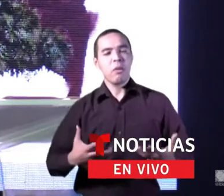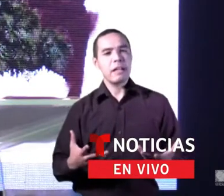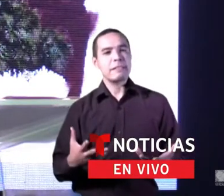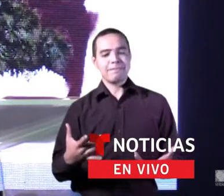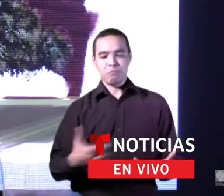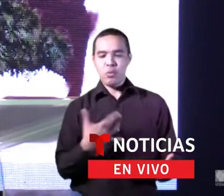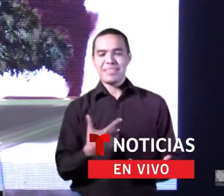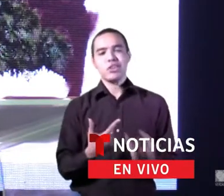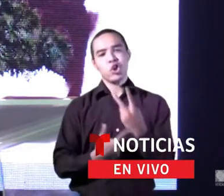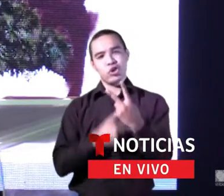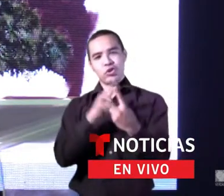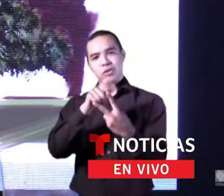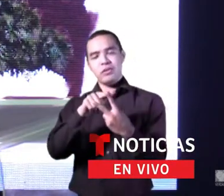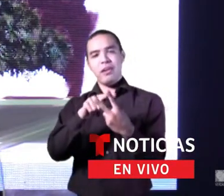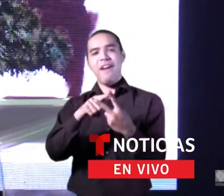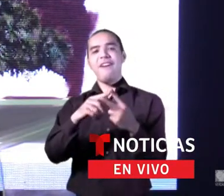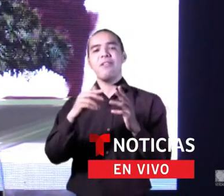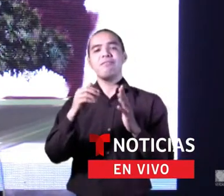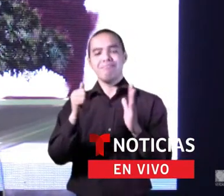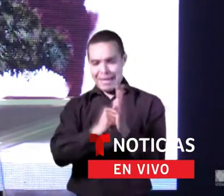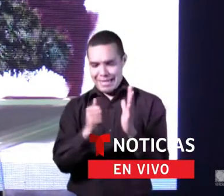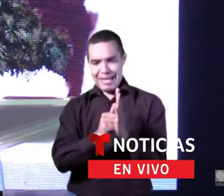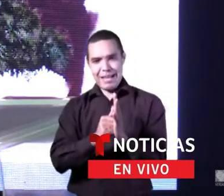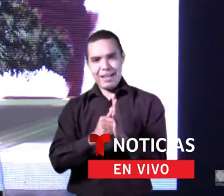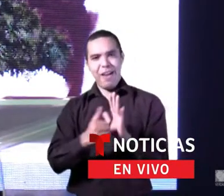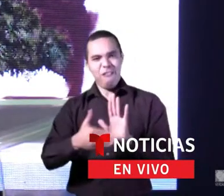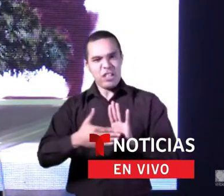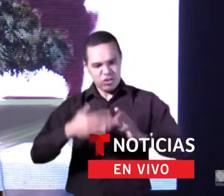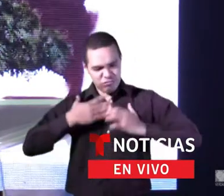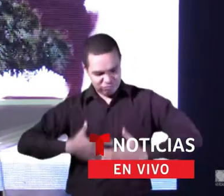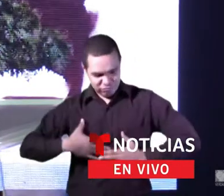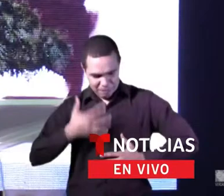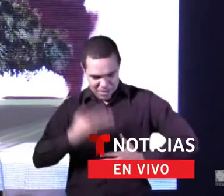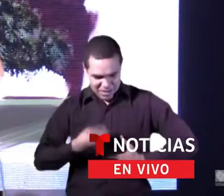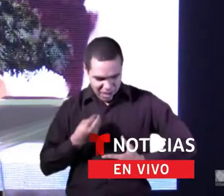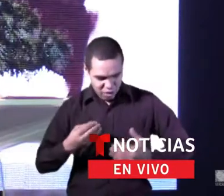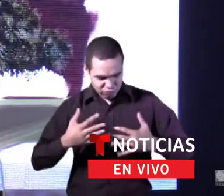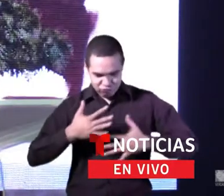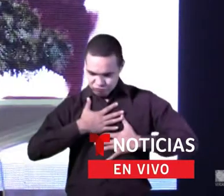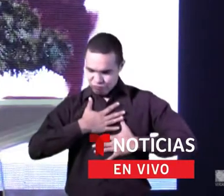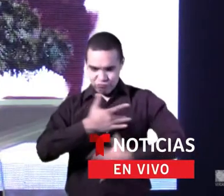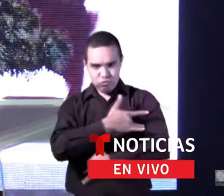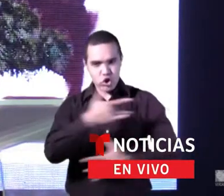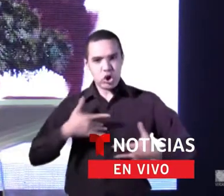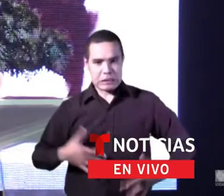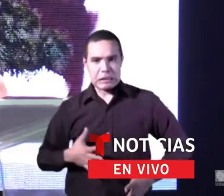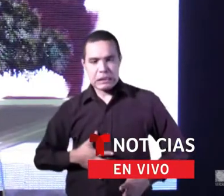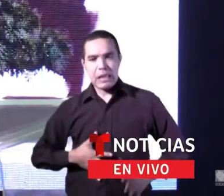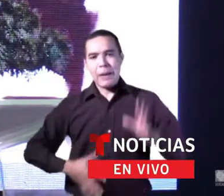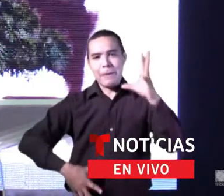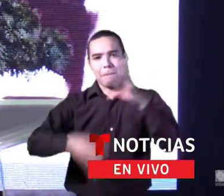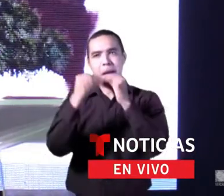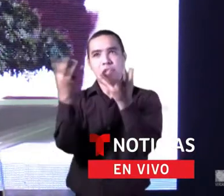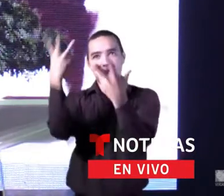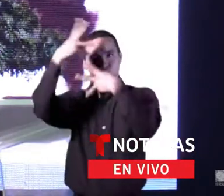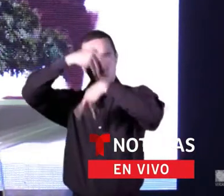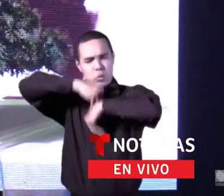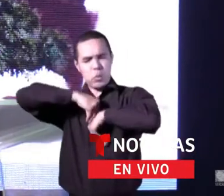y nosotros necesitamos sentir que a pesar de la muerte podemos